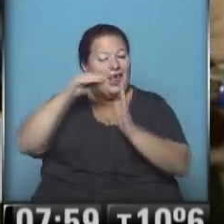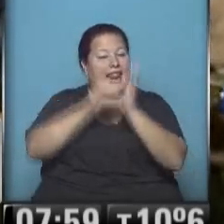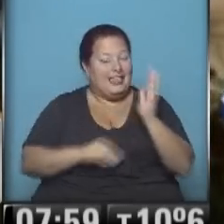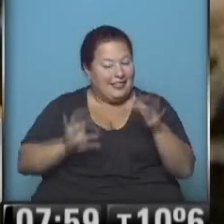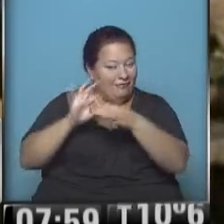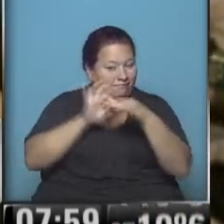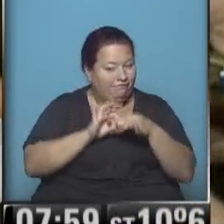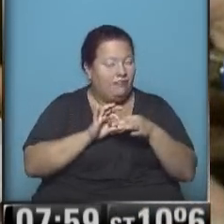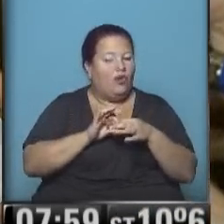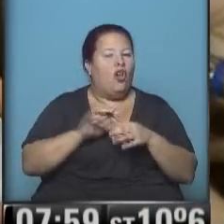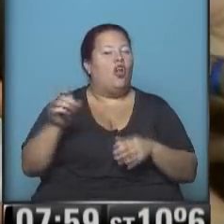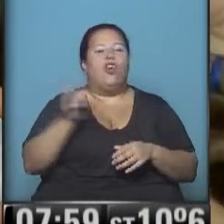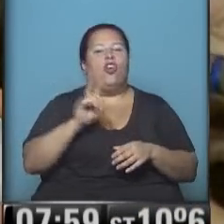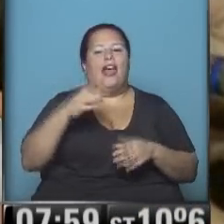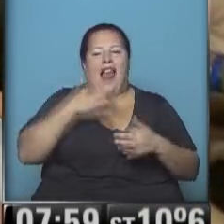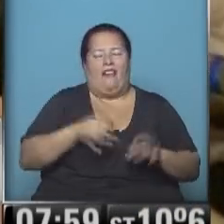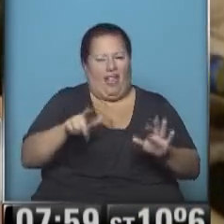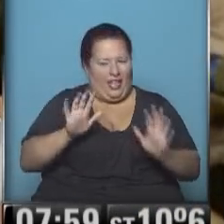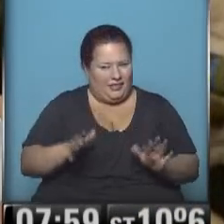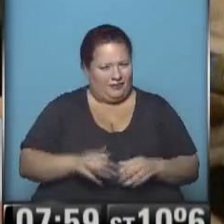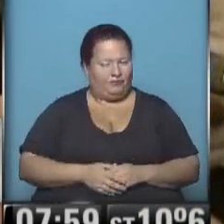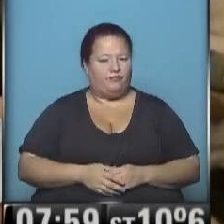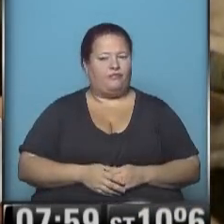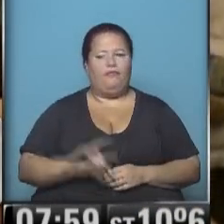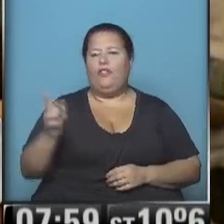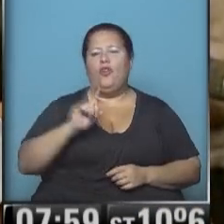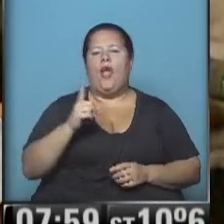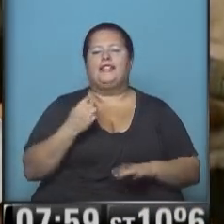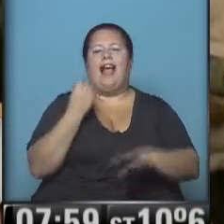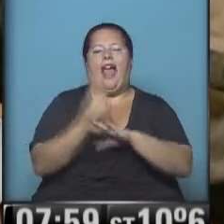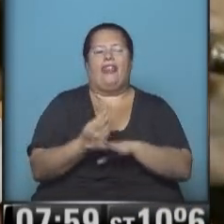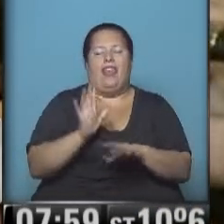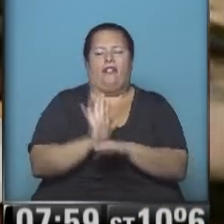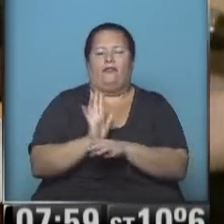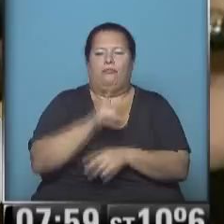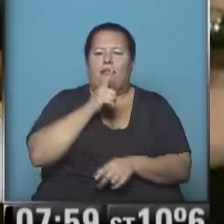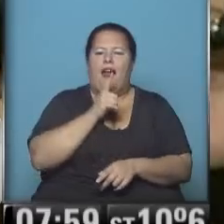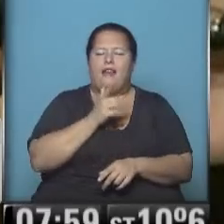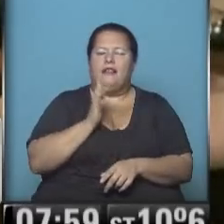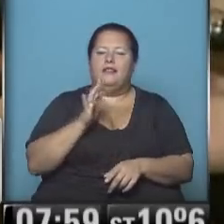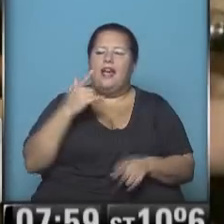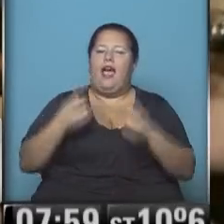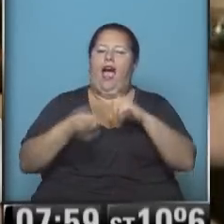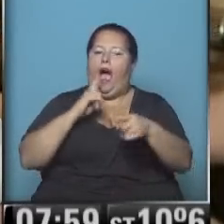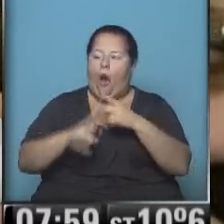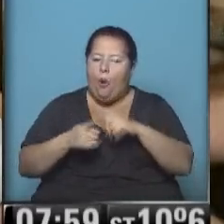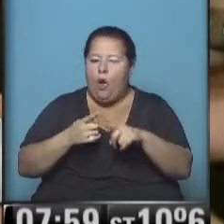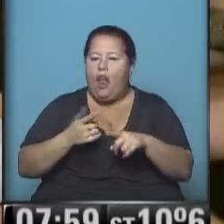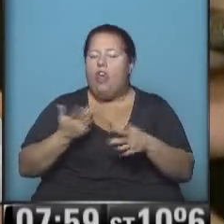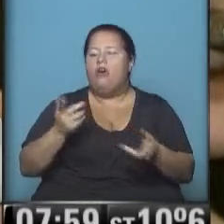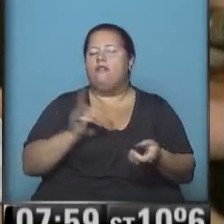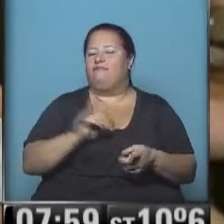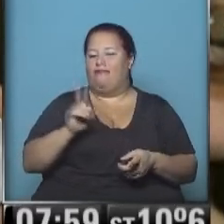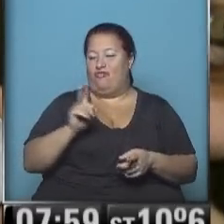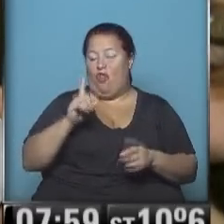unidad, no reflejan la realidad porque no consolida al candidato, porque pareciera ser entonces que hay concesiones que no son